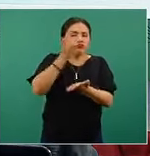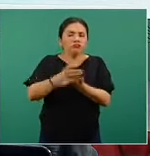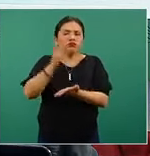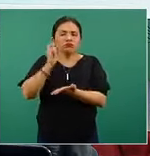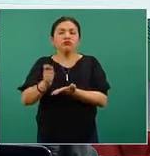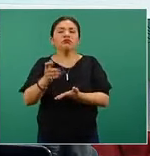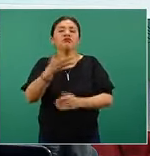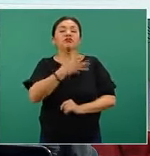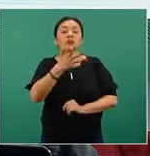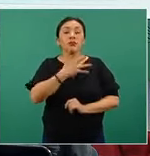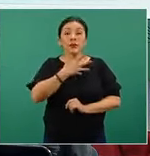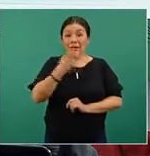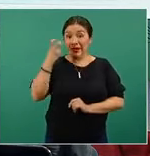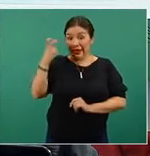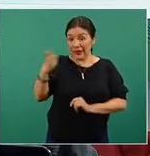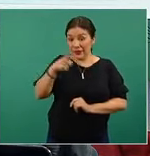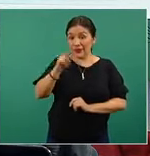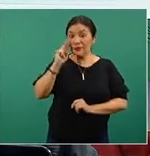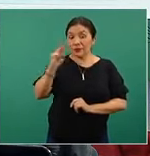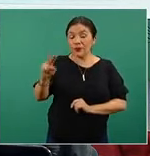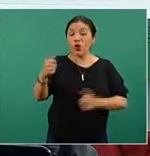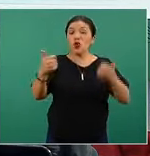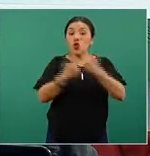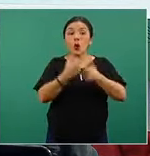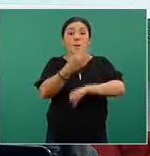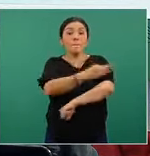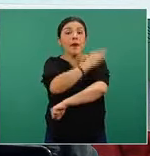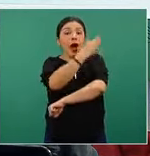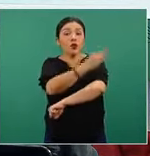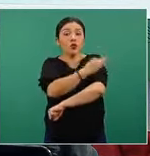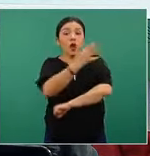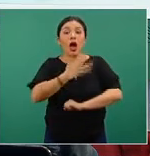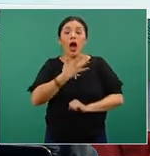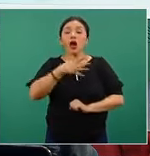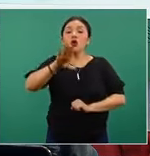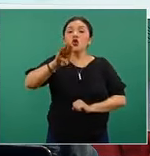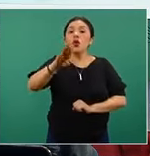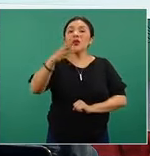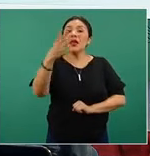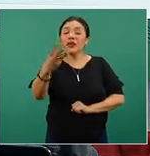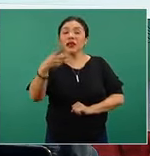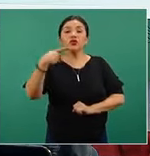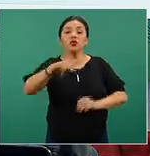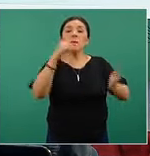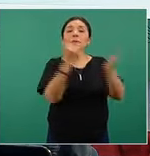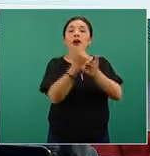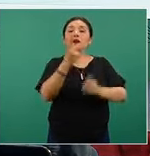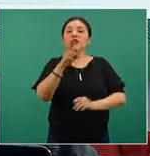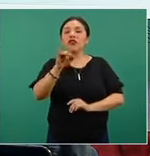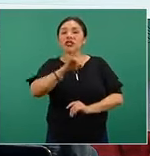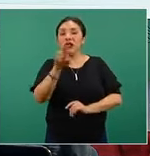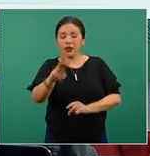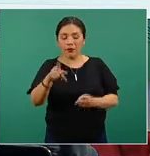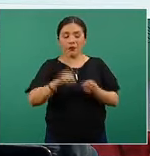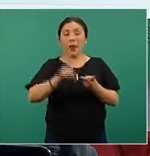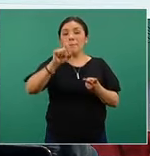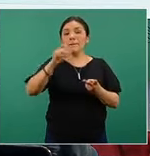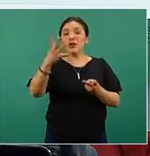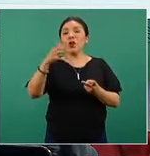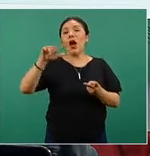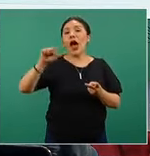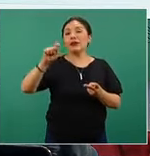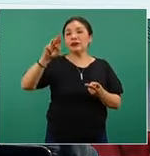tenemos en este caso por vacuna 93 se deben a fases 24 a esta técnica